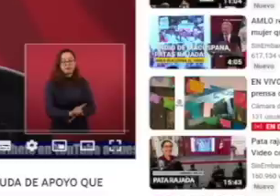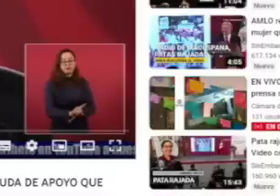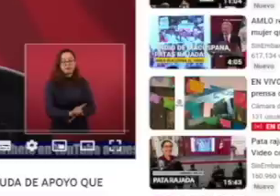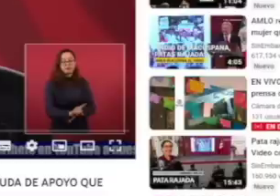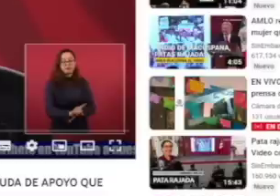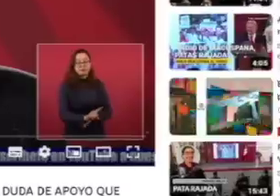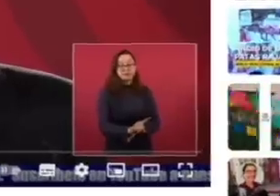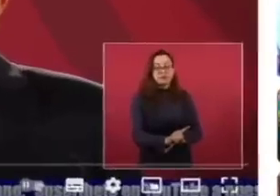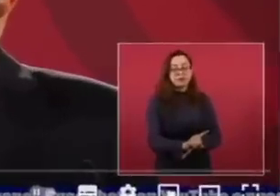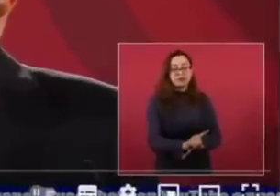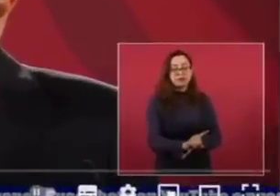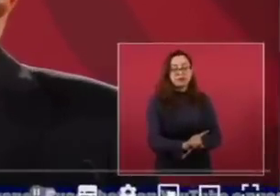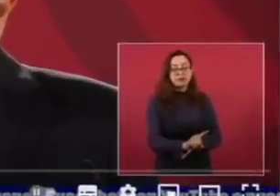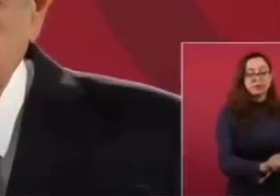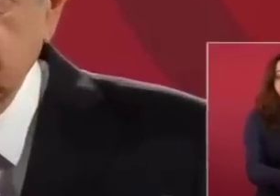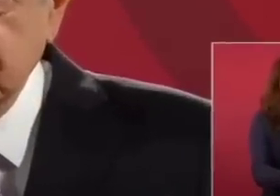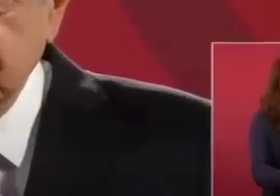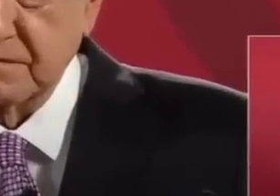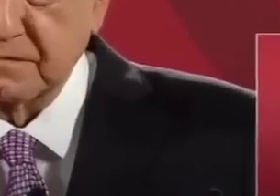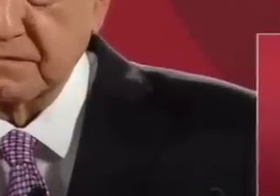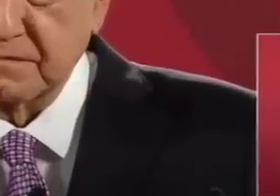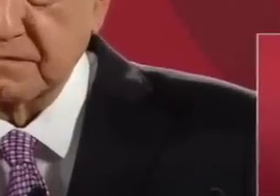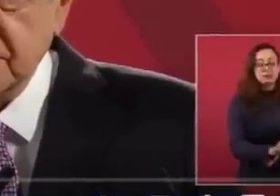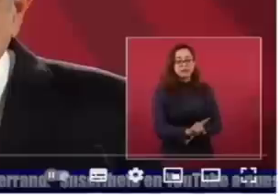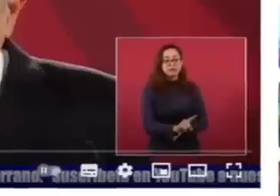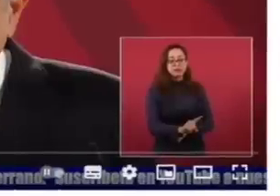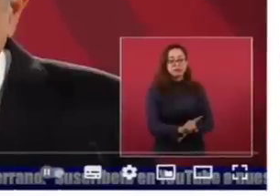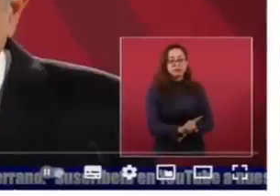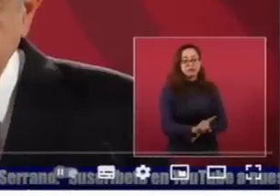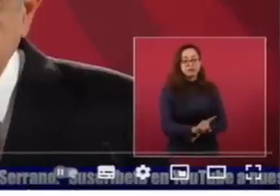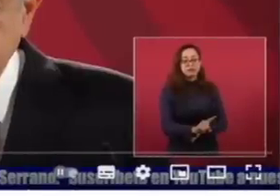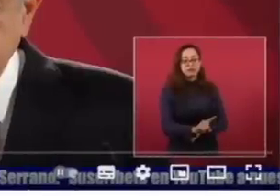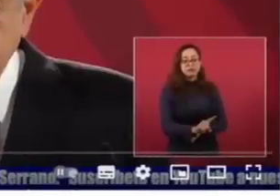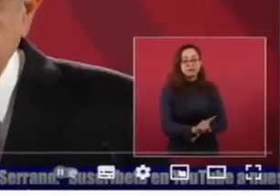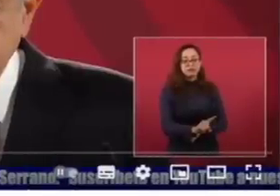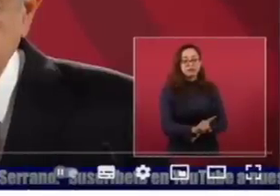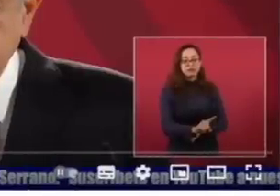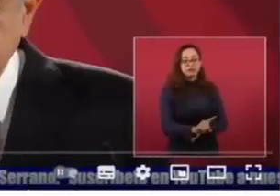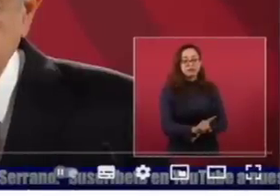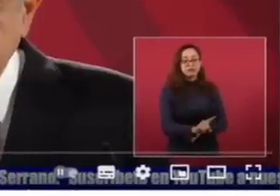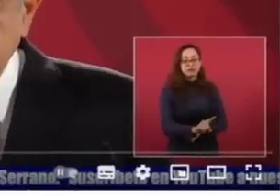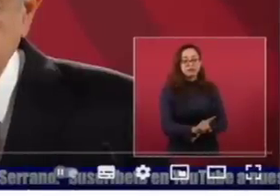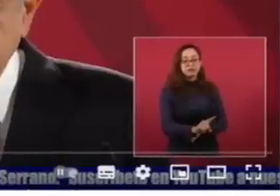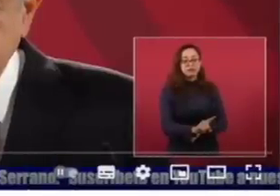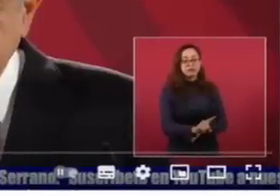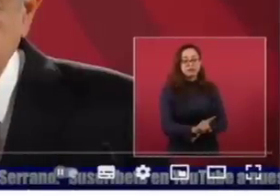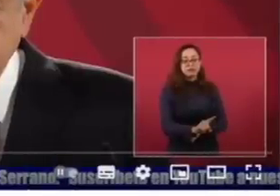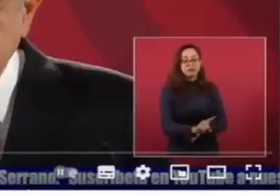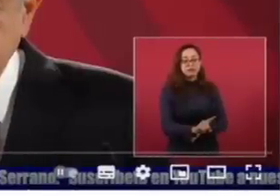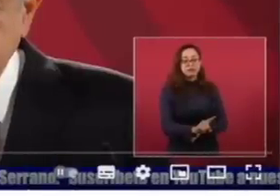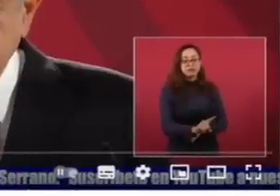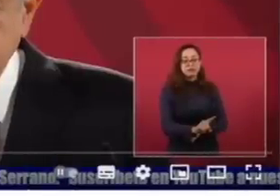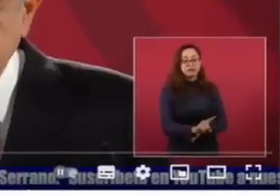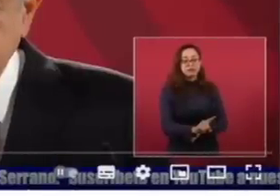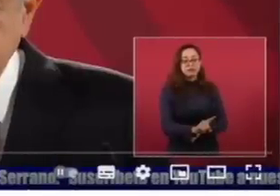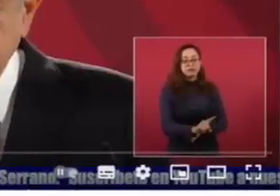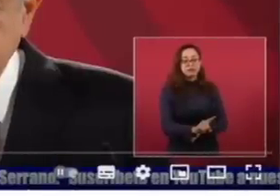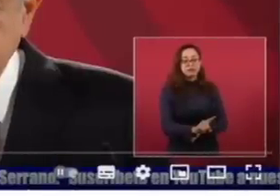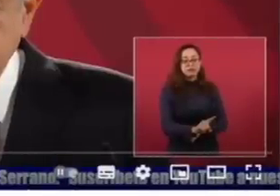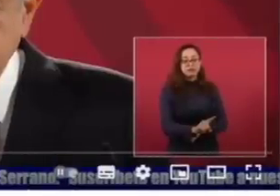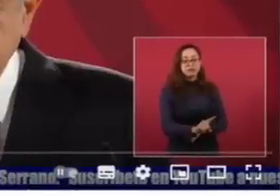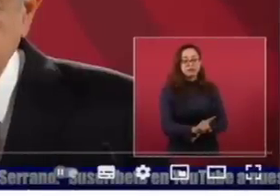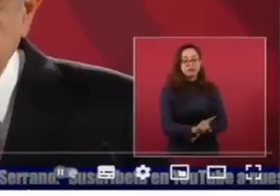el presidente López Obrador ahondó un poco más sobre la reforma electoral y hizo un ejercicio